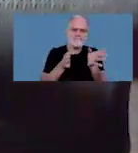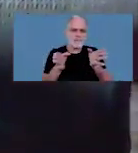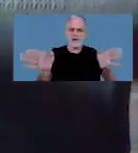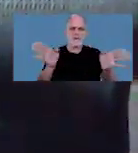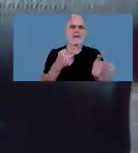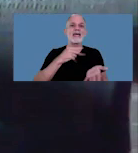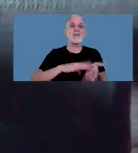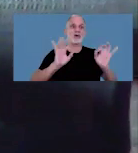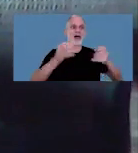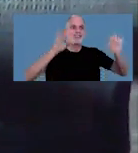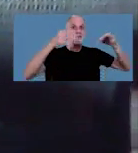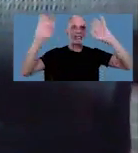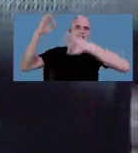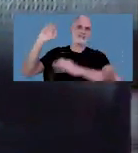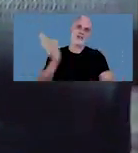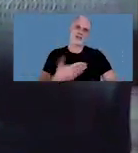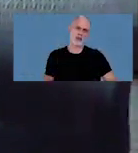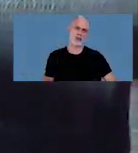fuerza o a tomar,